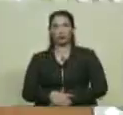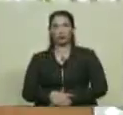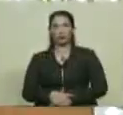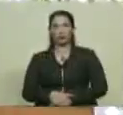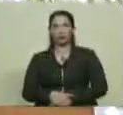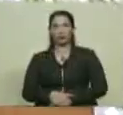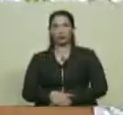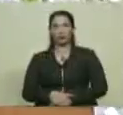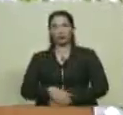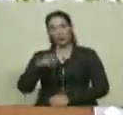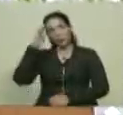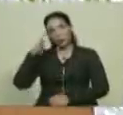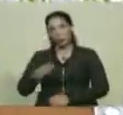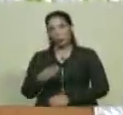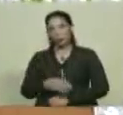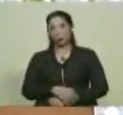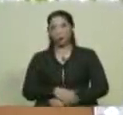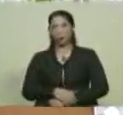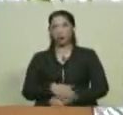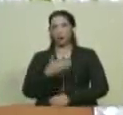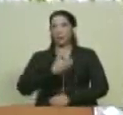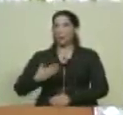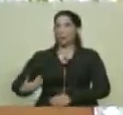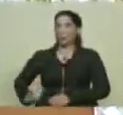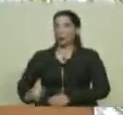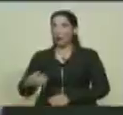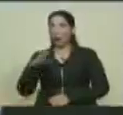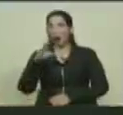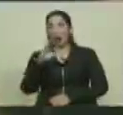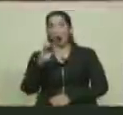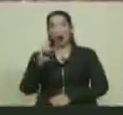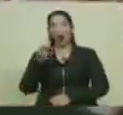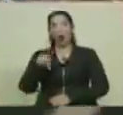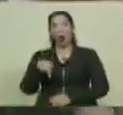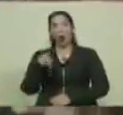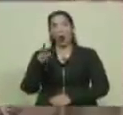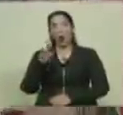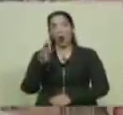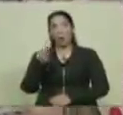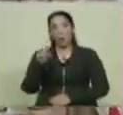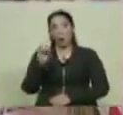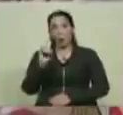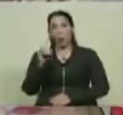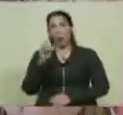Ciudadano coronel Luis Reyes Reyes, presidente de Corpolara.